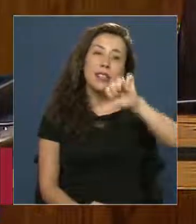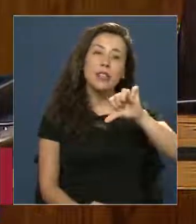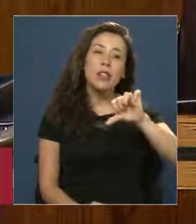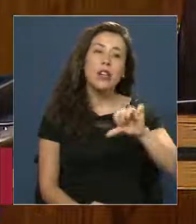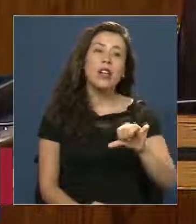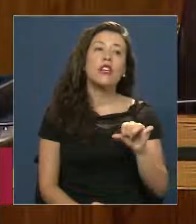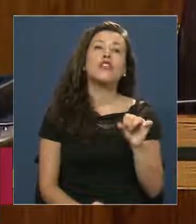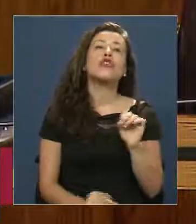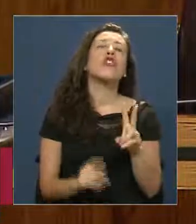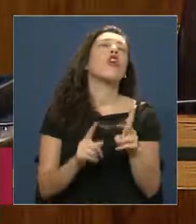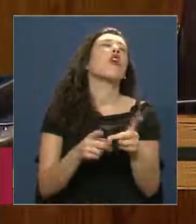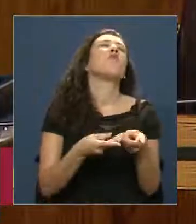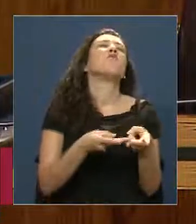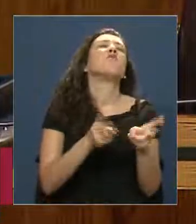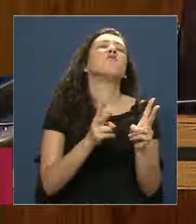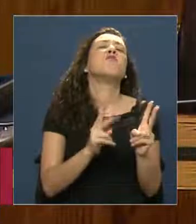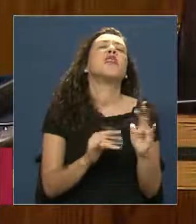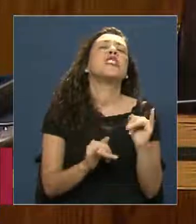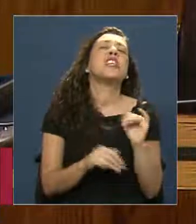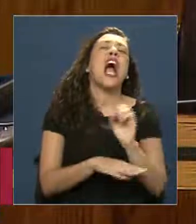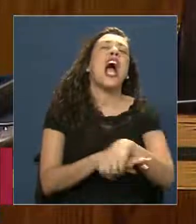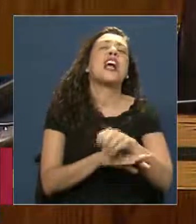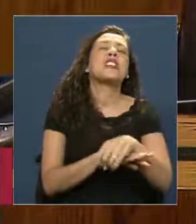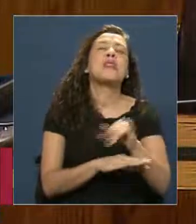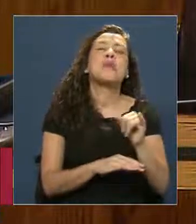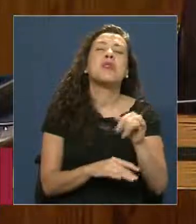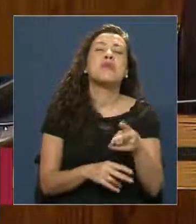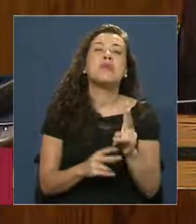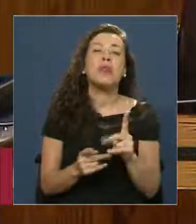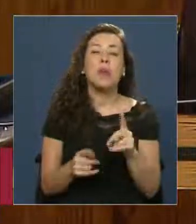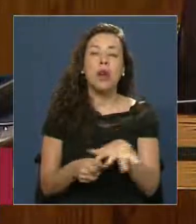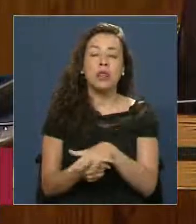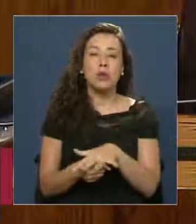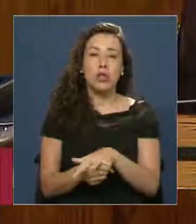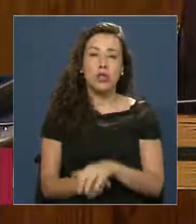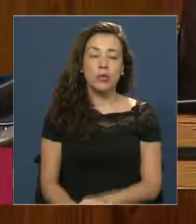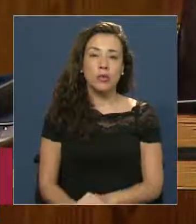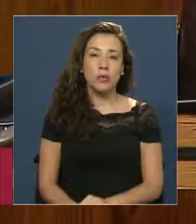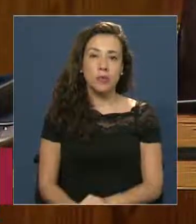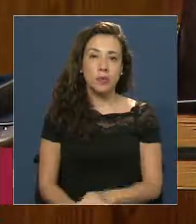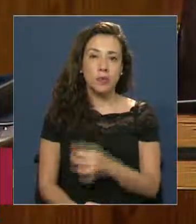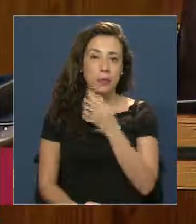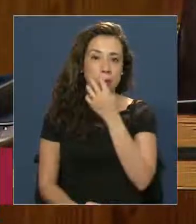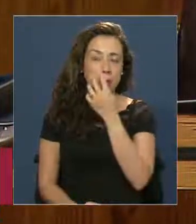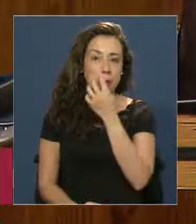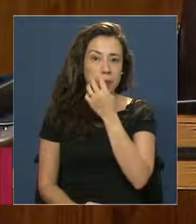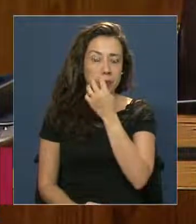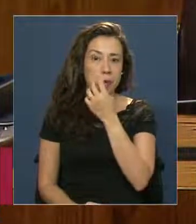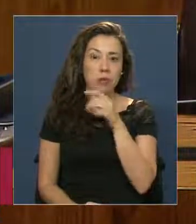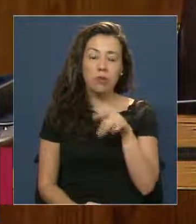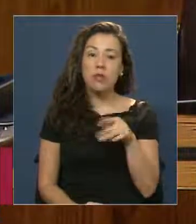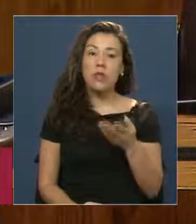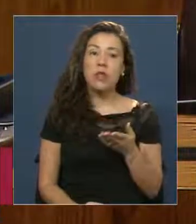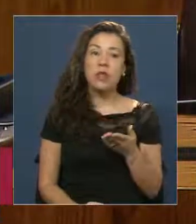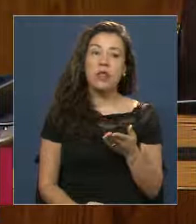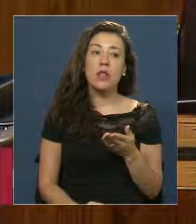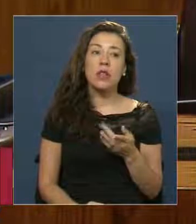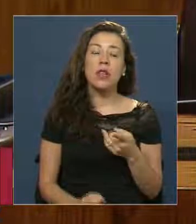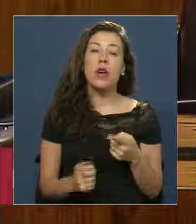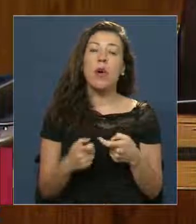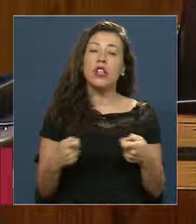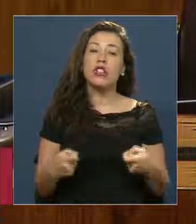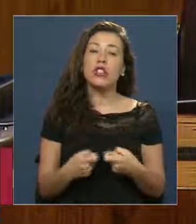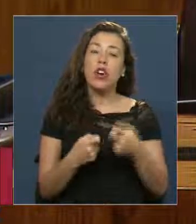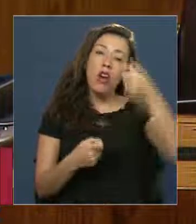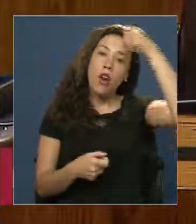mera justificación, la mera justificación de un hecho. Y eso es algo que linda con la